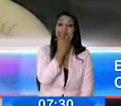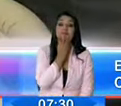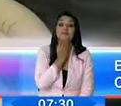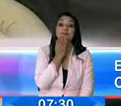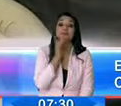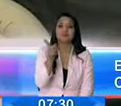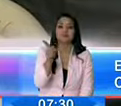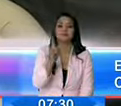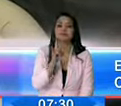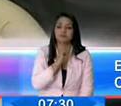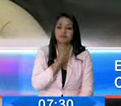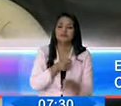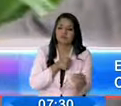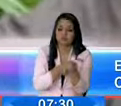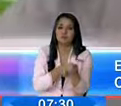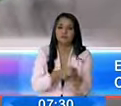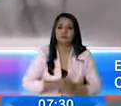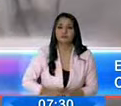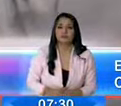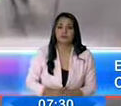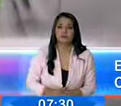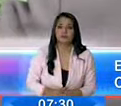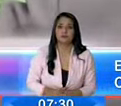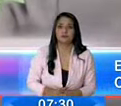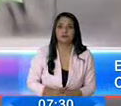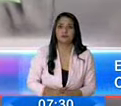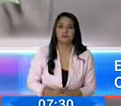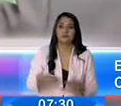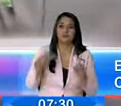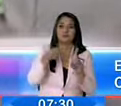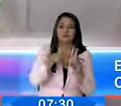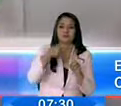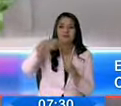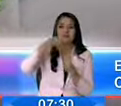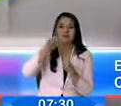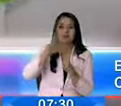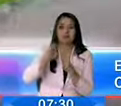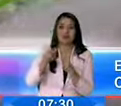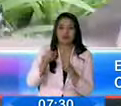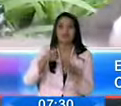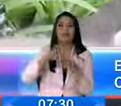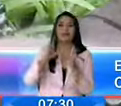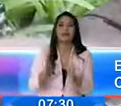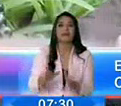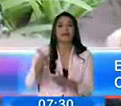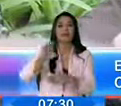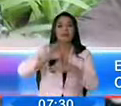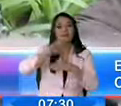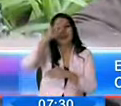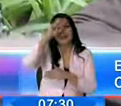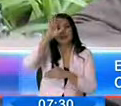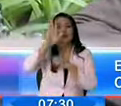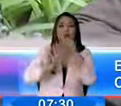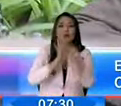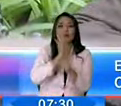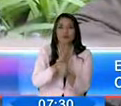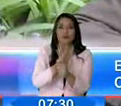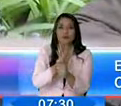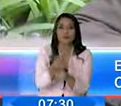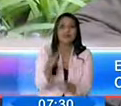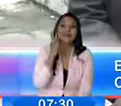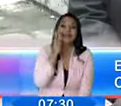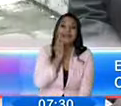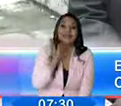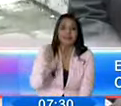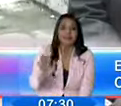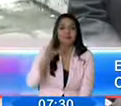apoyo de los Estados Unidos. Patricio Zuquilanda fue embajador de Ecuador en Egipto por casi 5 años. Con esa experiencia